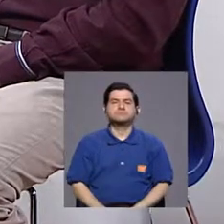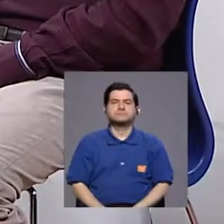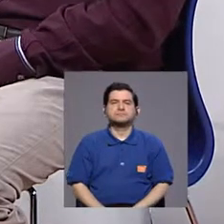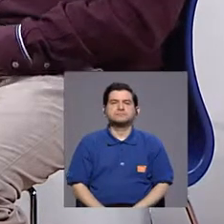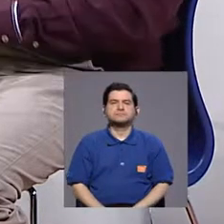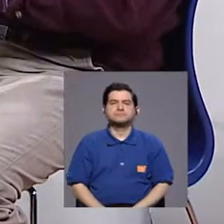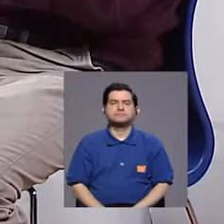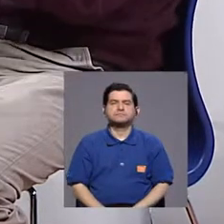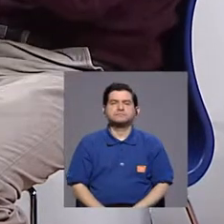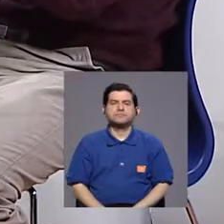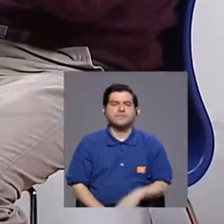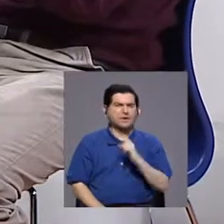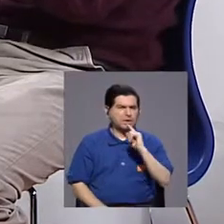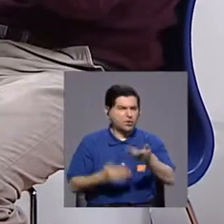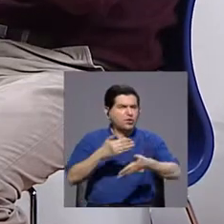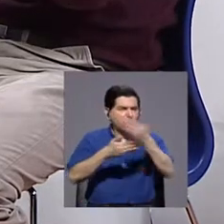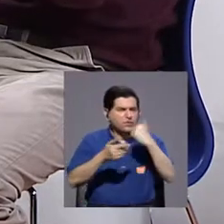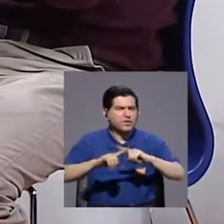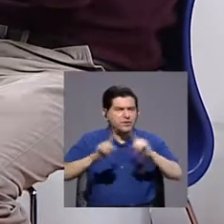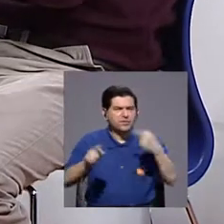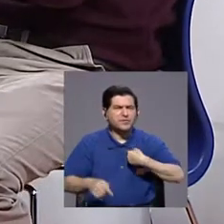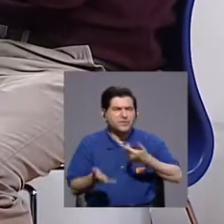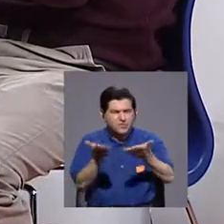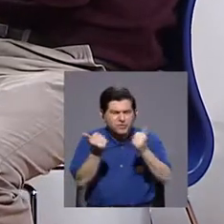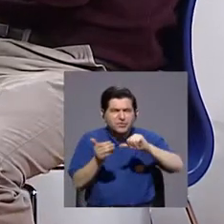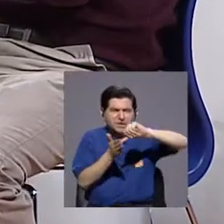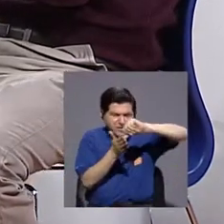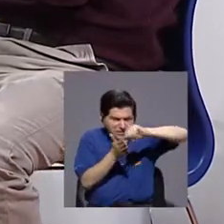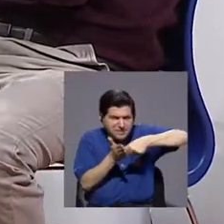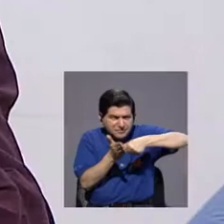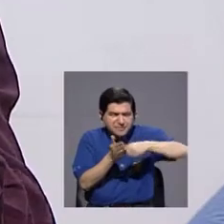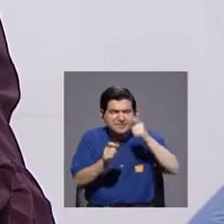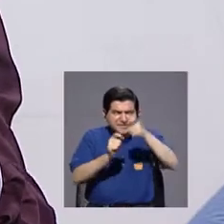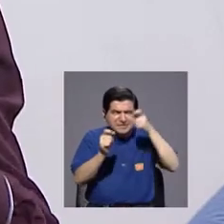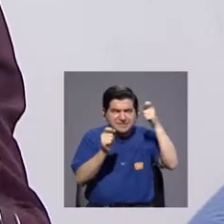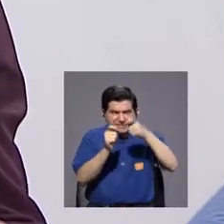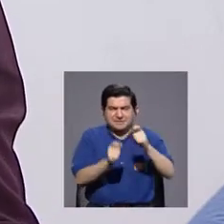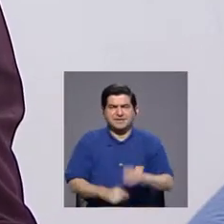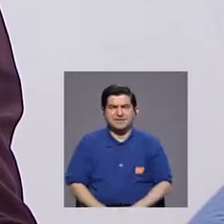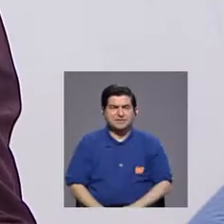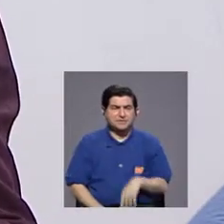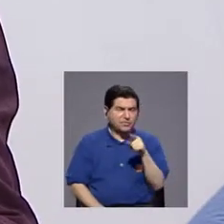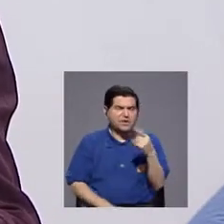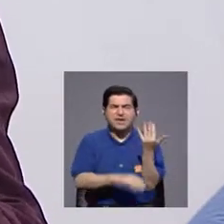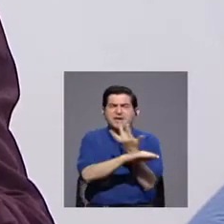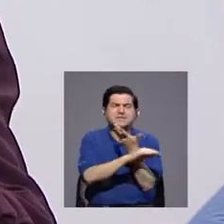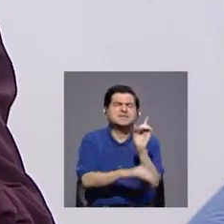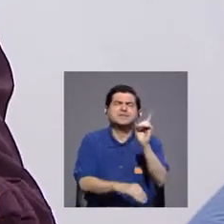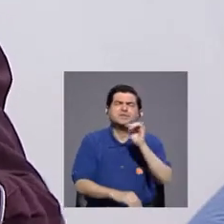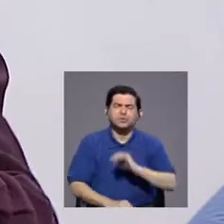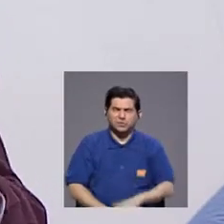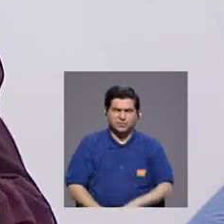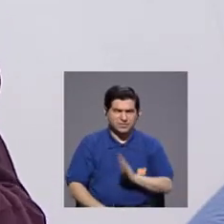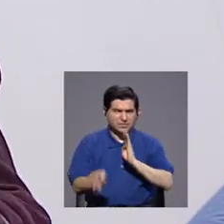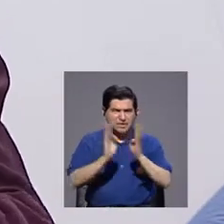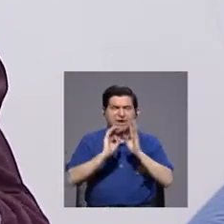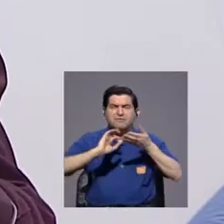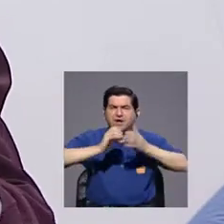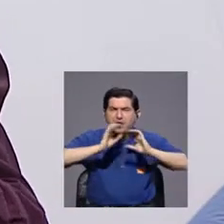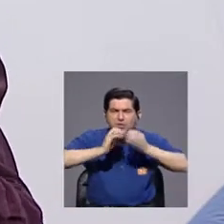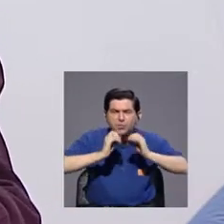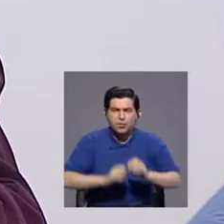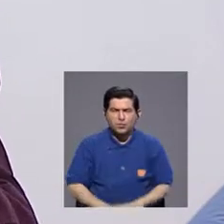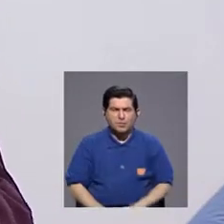-que si ya usted lo mencionó pero me gustaría ser un poquito más específico dónde están esas plantas hablemos de un número